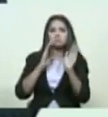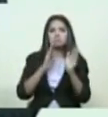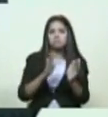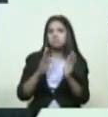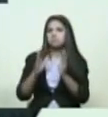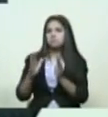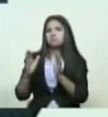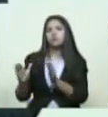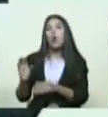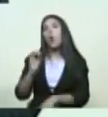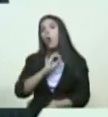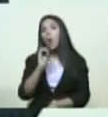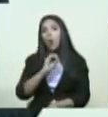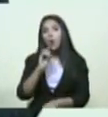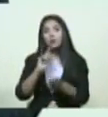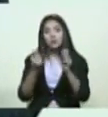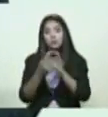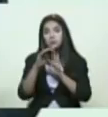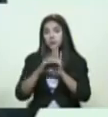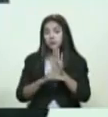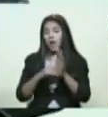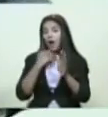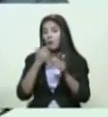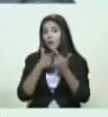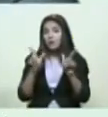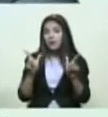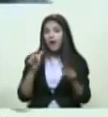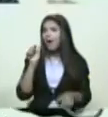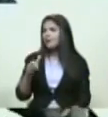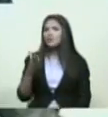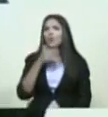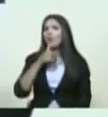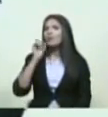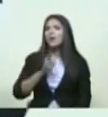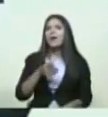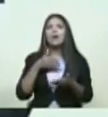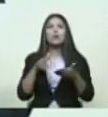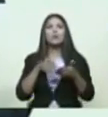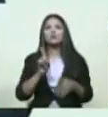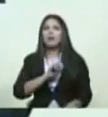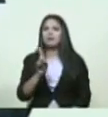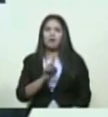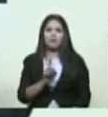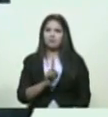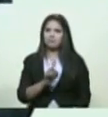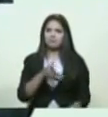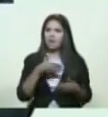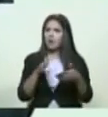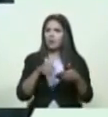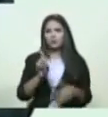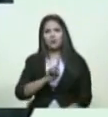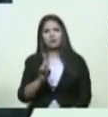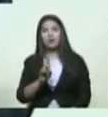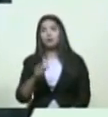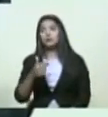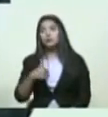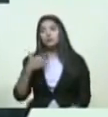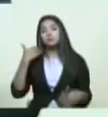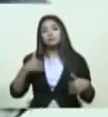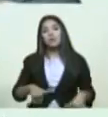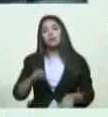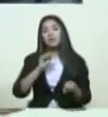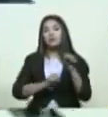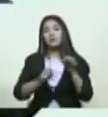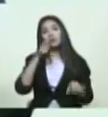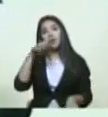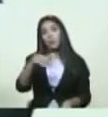medida sustitutiva menos gravosa de libertad, ahí no tiene que haber ninguna excusa para que eso no se cumpla. Fue mi posición como defensor del